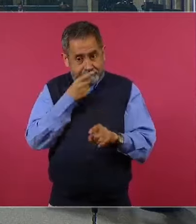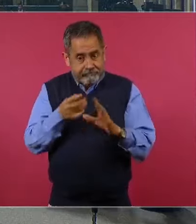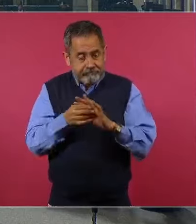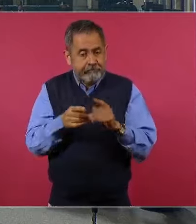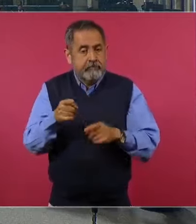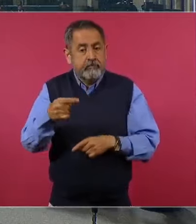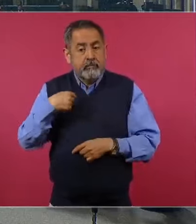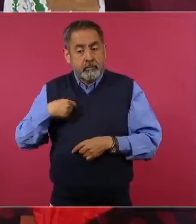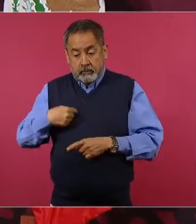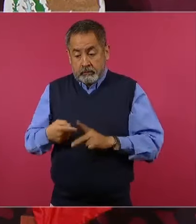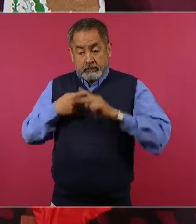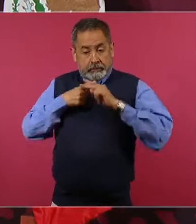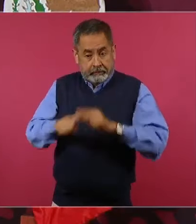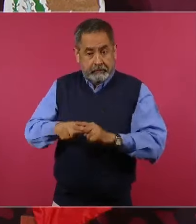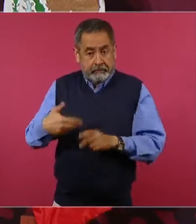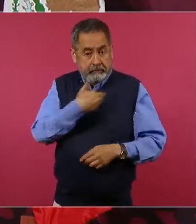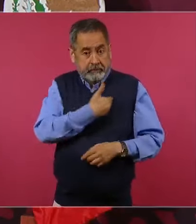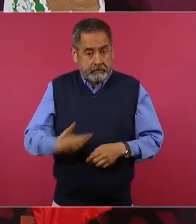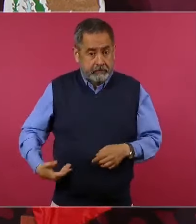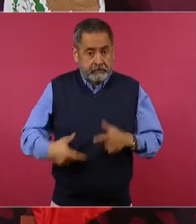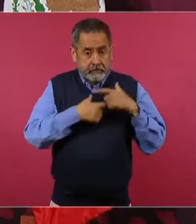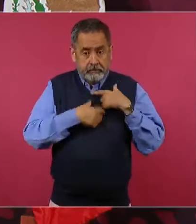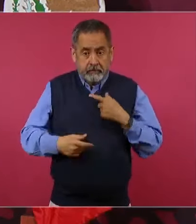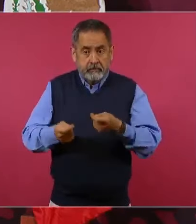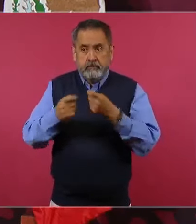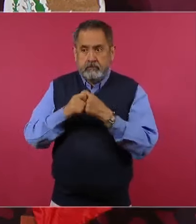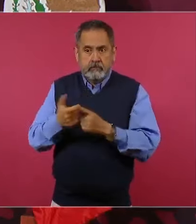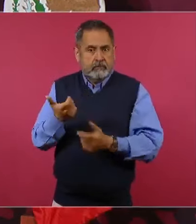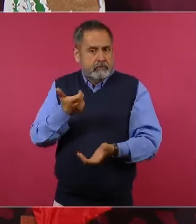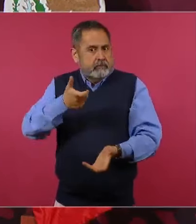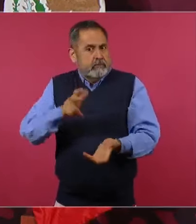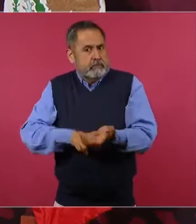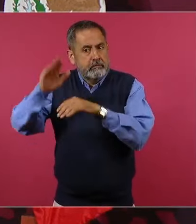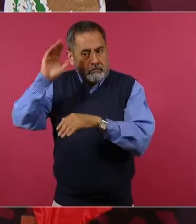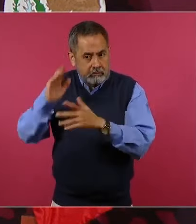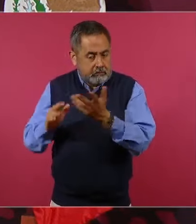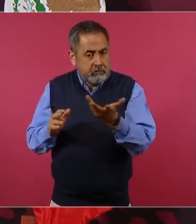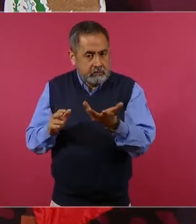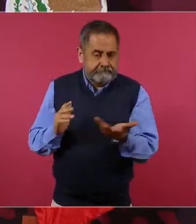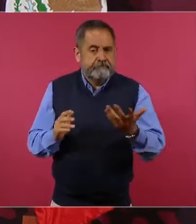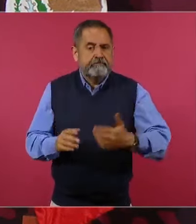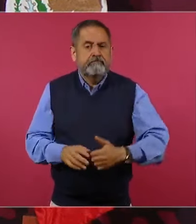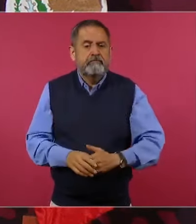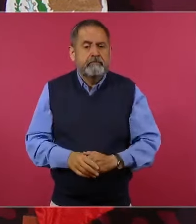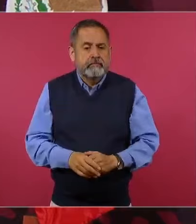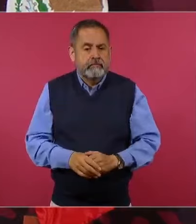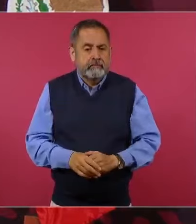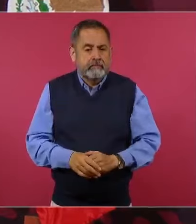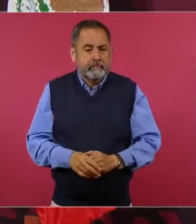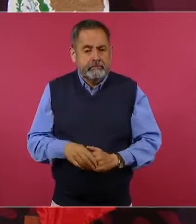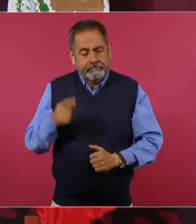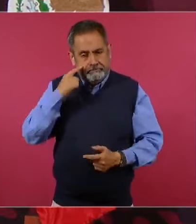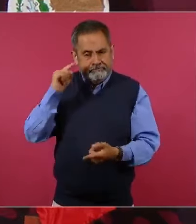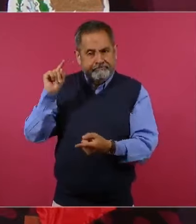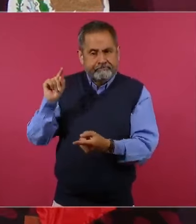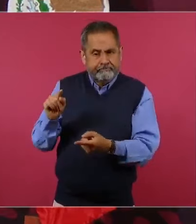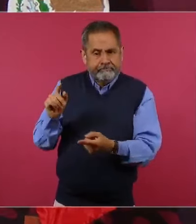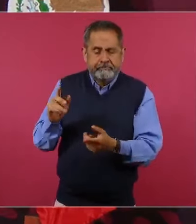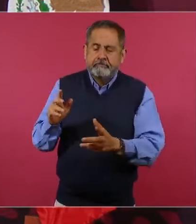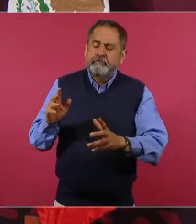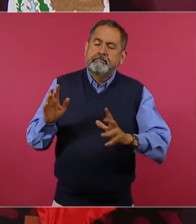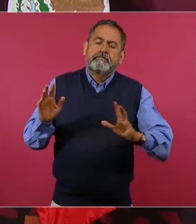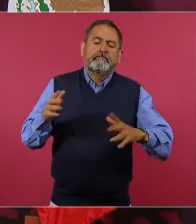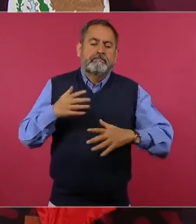cuando llegamos al gobierno estaba en 20.30. O sea, ya con esto ya